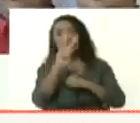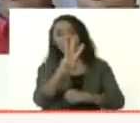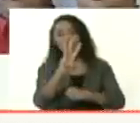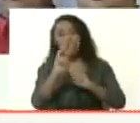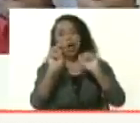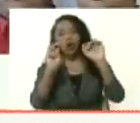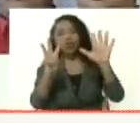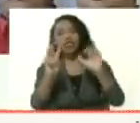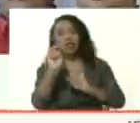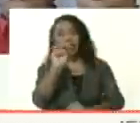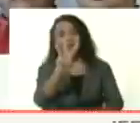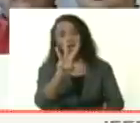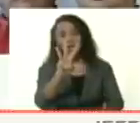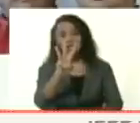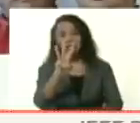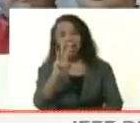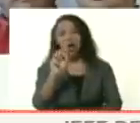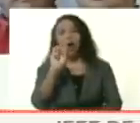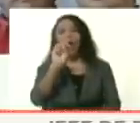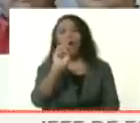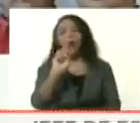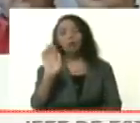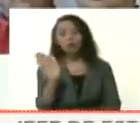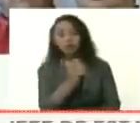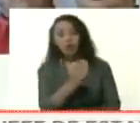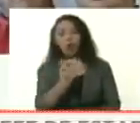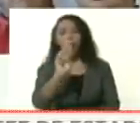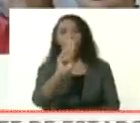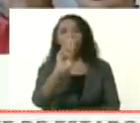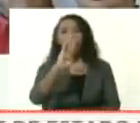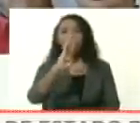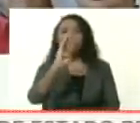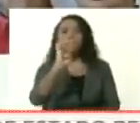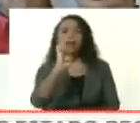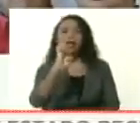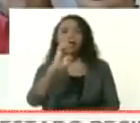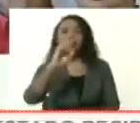14.383 VC, unidades de batalla Bolívar Chávez, tenemos